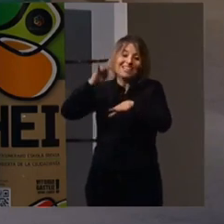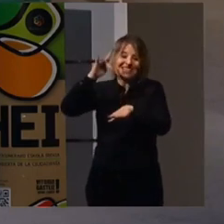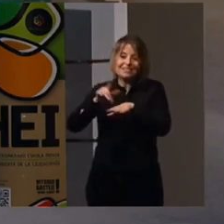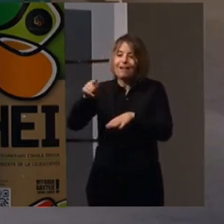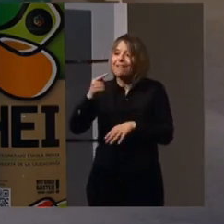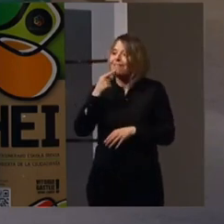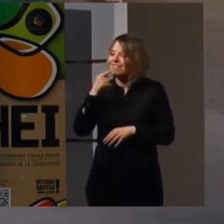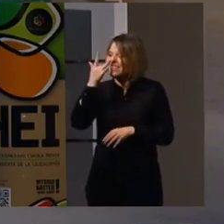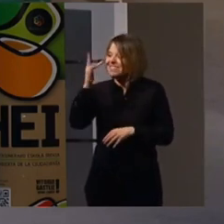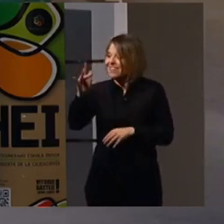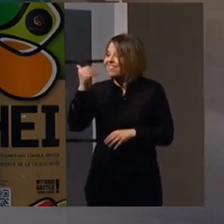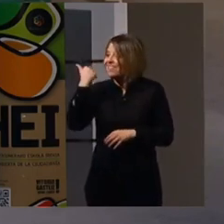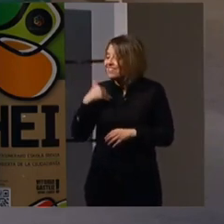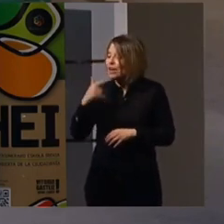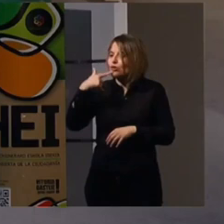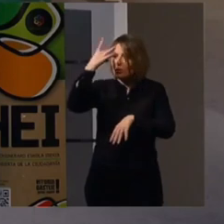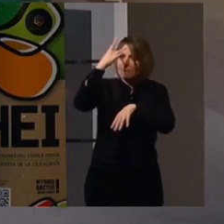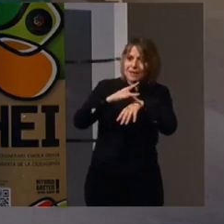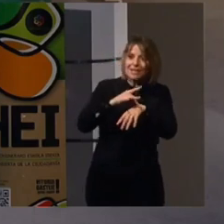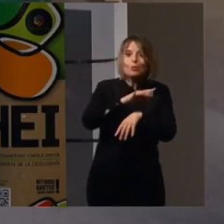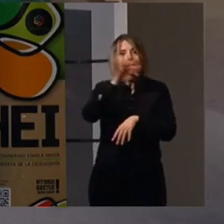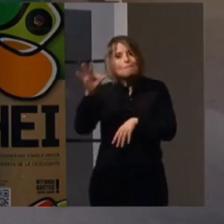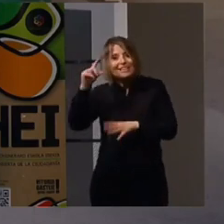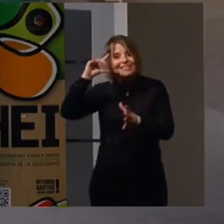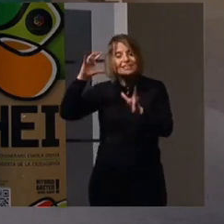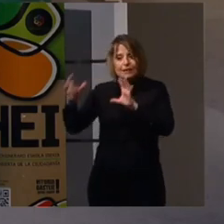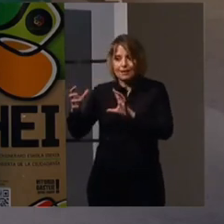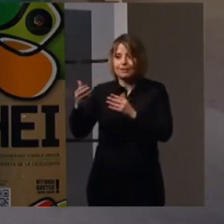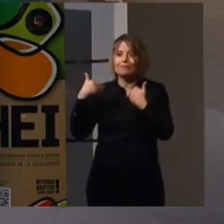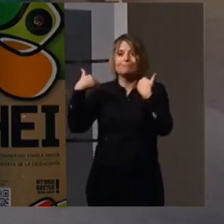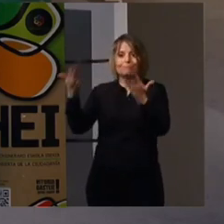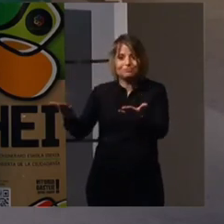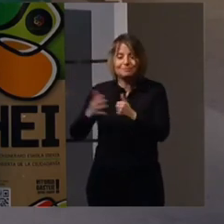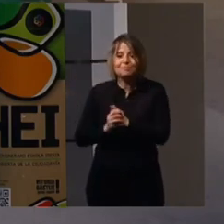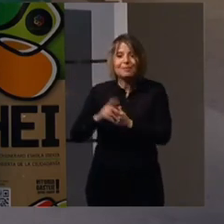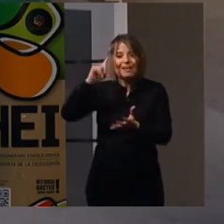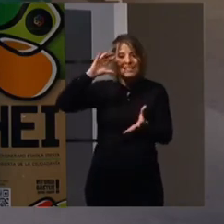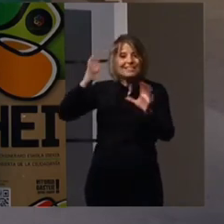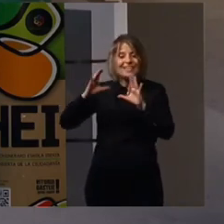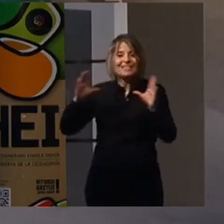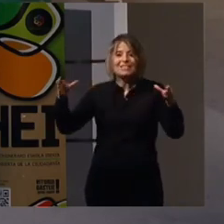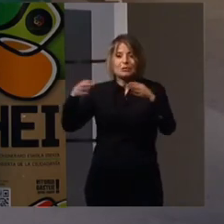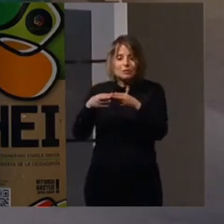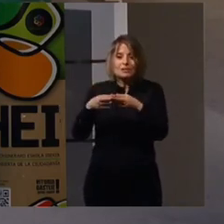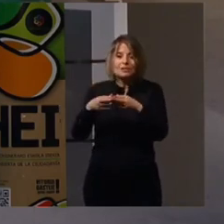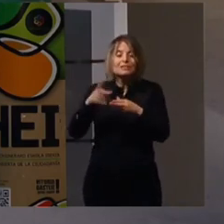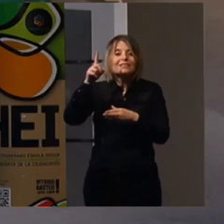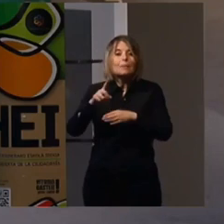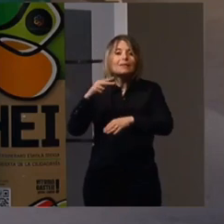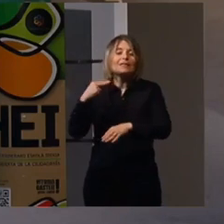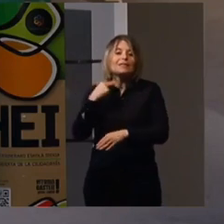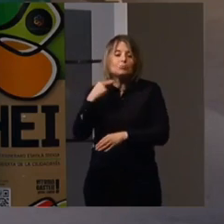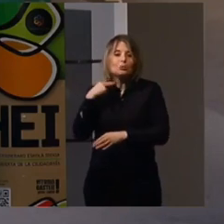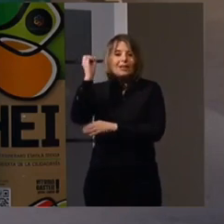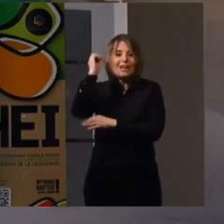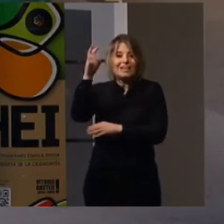Patti, y dijo, pues ya está, quiero ser médica y quiero ser psiquiatra. Y lo es. Es psiquiatra comunitaria y salubrista y es además diputada